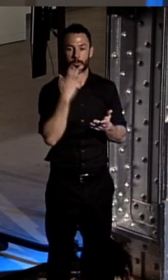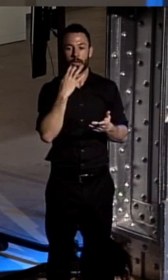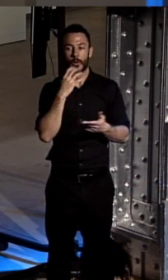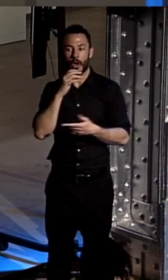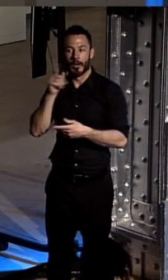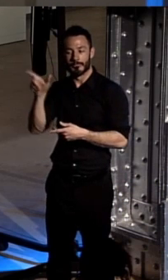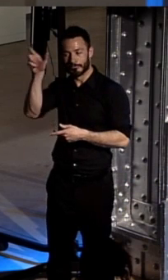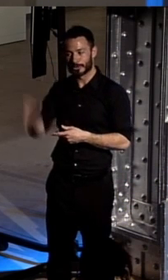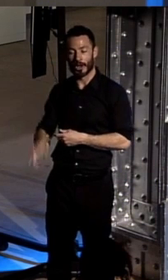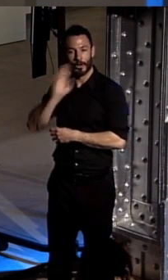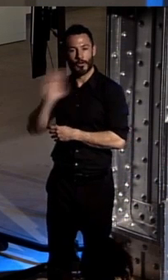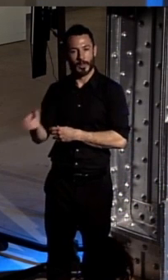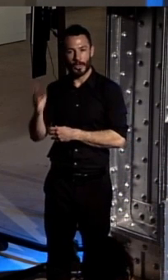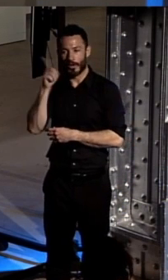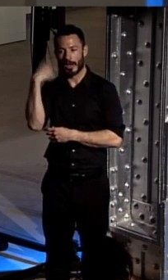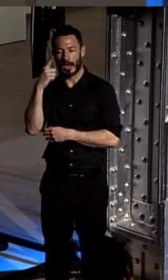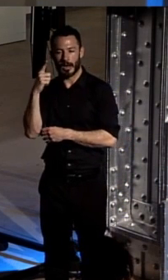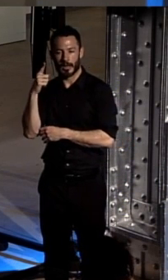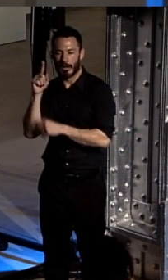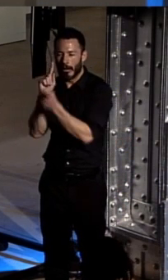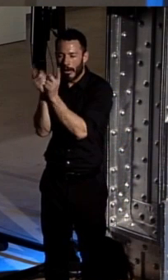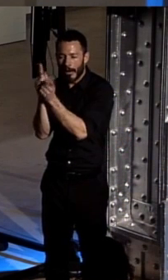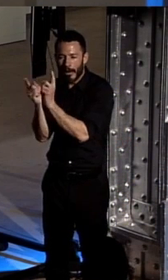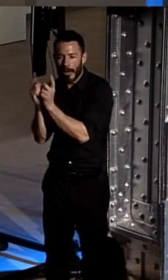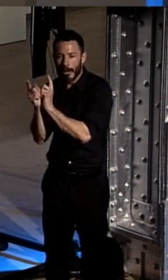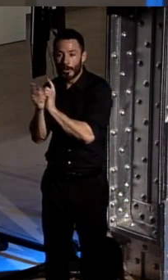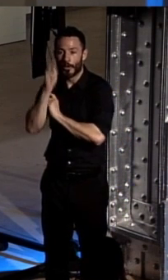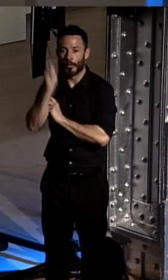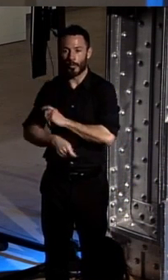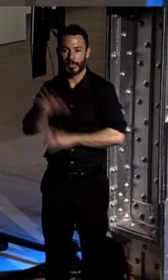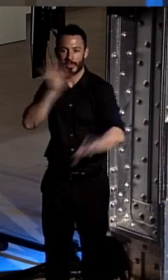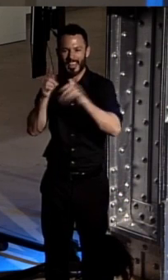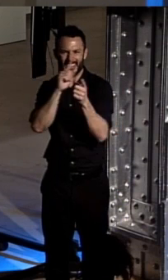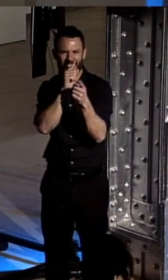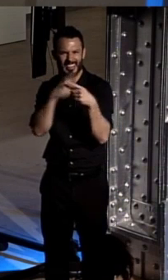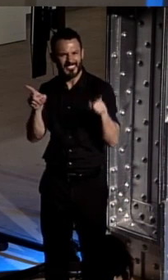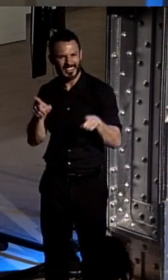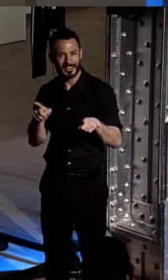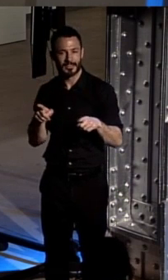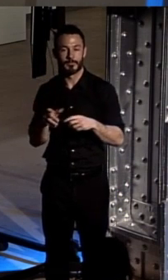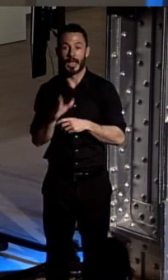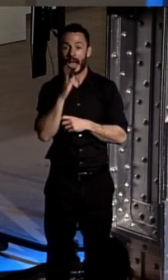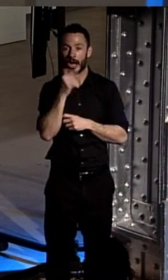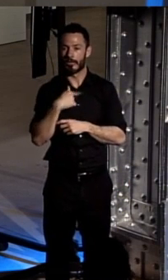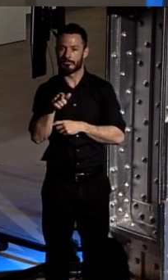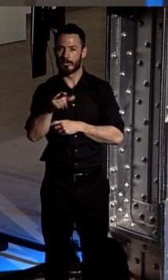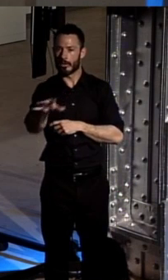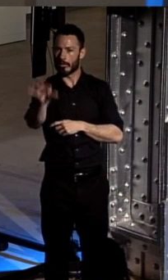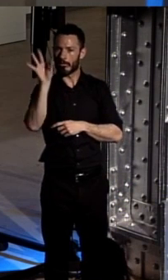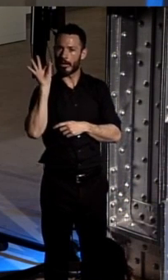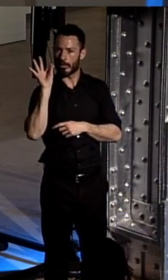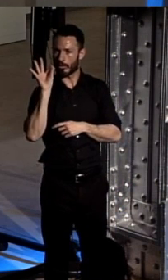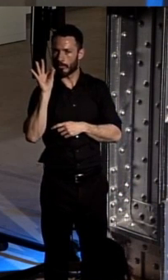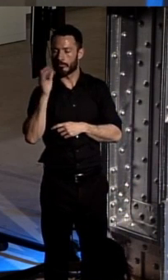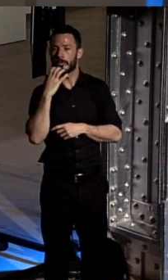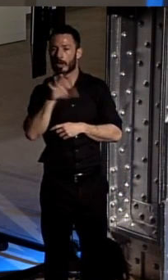y los jueces dictan distinto. Nosotros, cuando elegimos, si yo les doy a ustedes una elección de la cual no conocen nada, una elección de Sudáfrica, por ejemplo, o